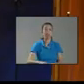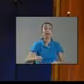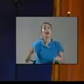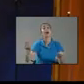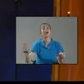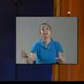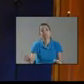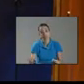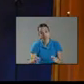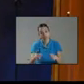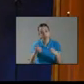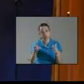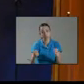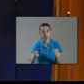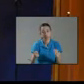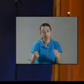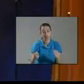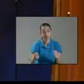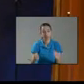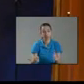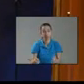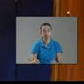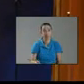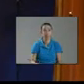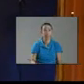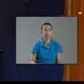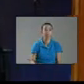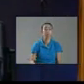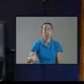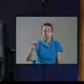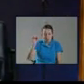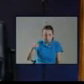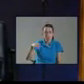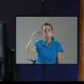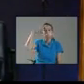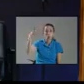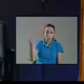Me lo dijo un profeta, diga. Un profeta me habló.